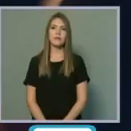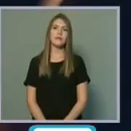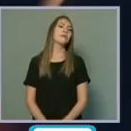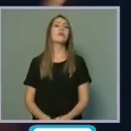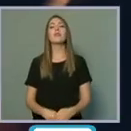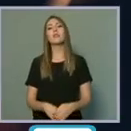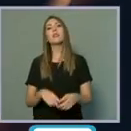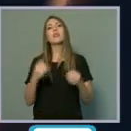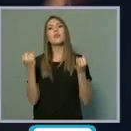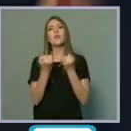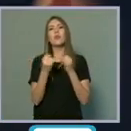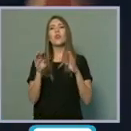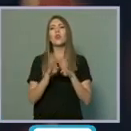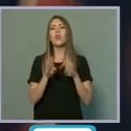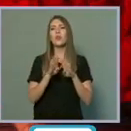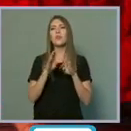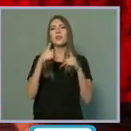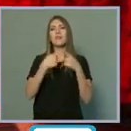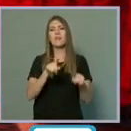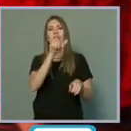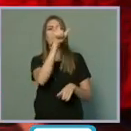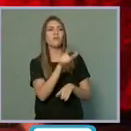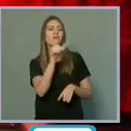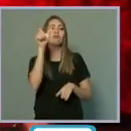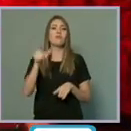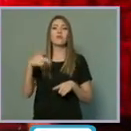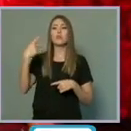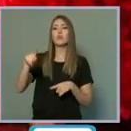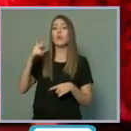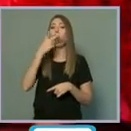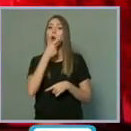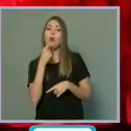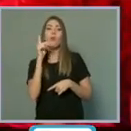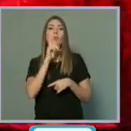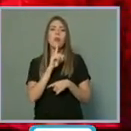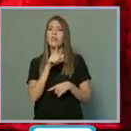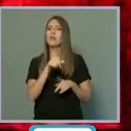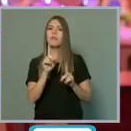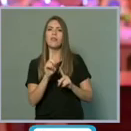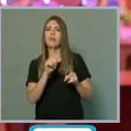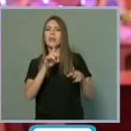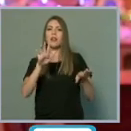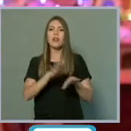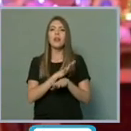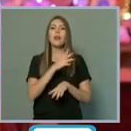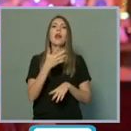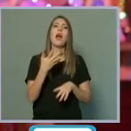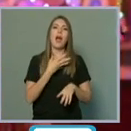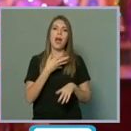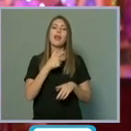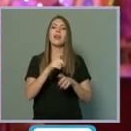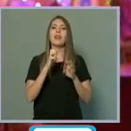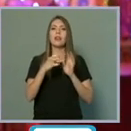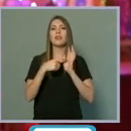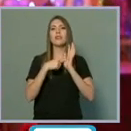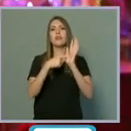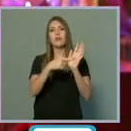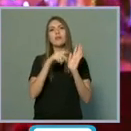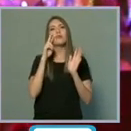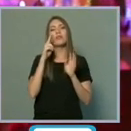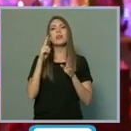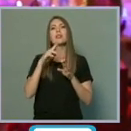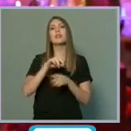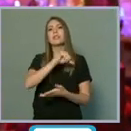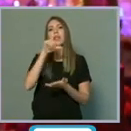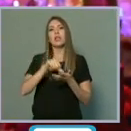Romper estereotipos de género a través del arte es una de las finalidades de la muestra fotográfica Lección de Mambo, que se exhibe en el Centro Cultural de